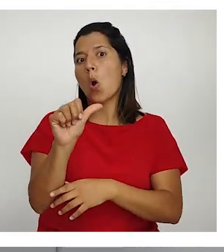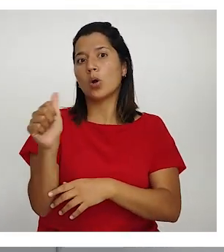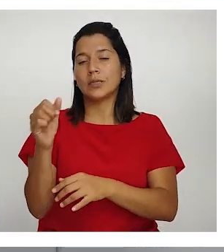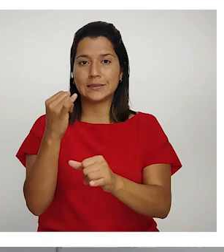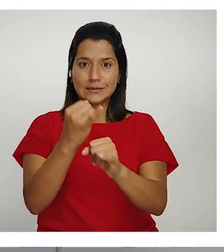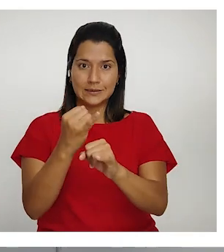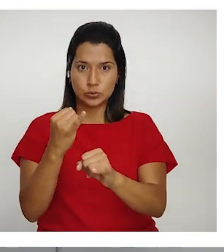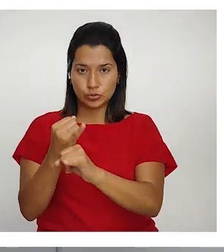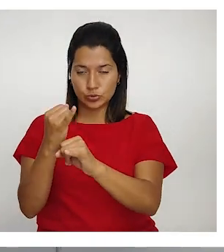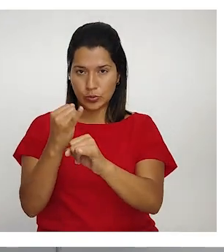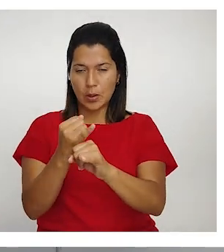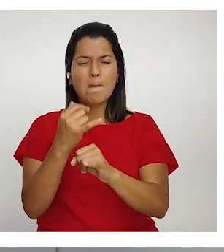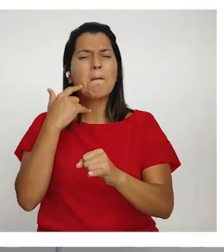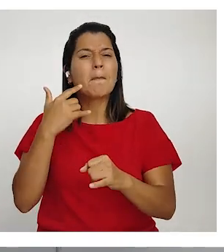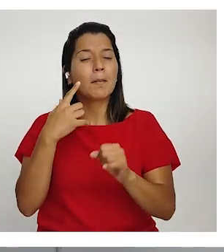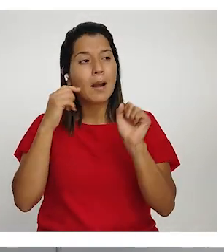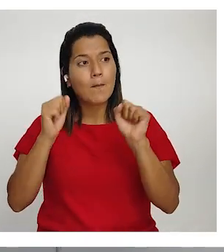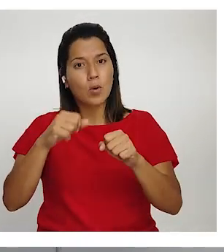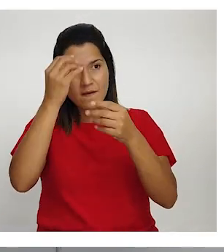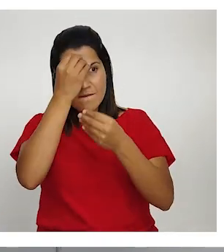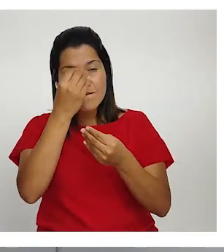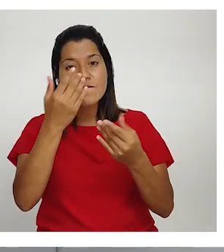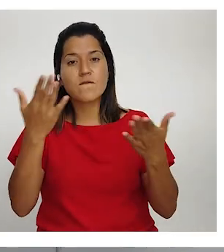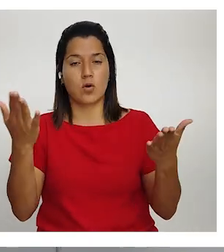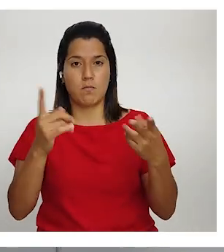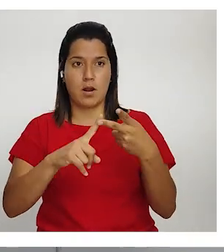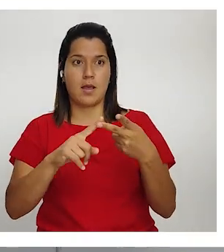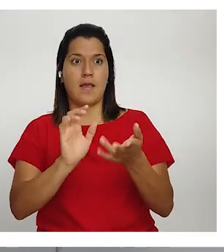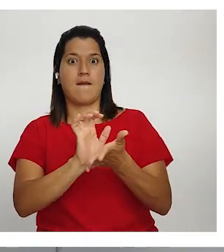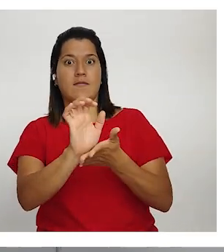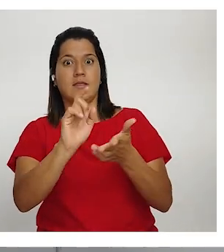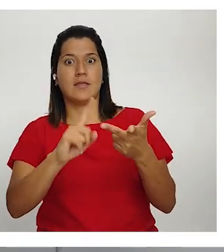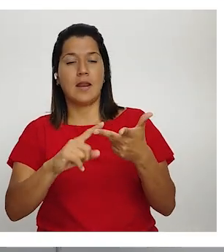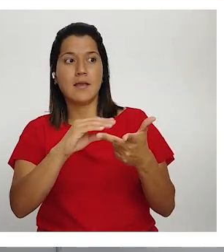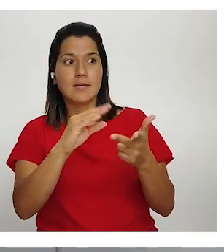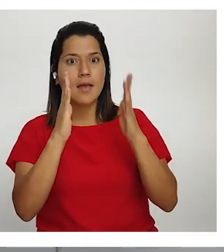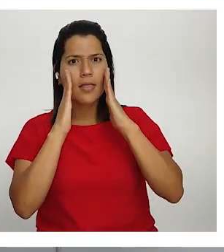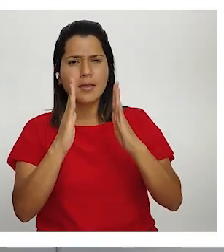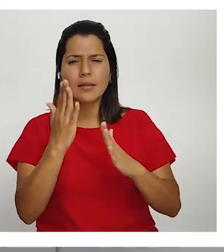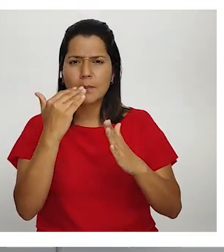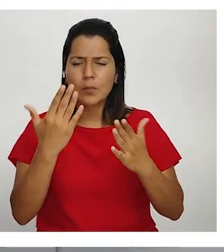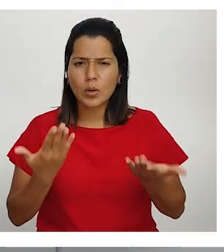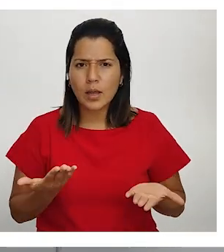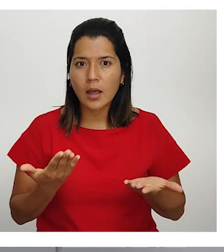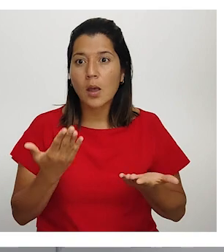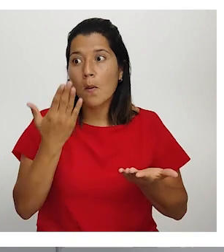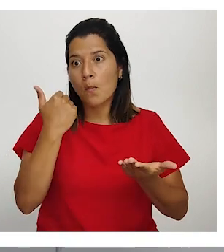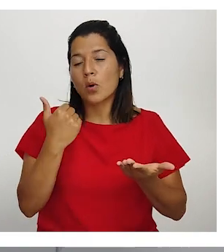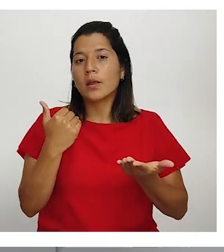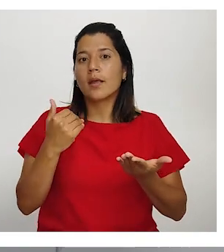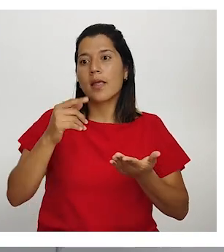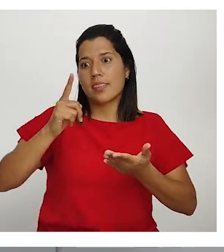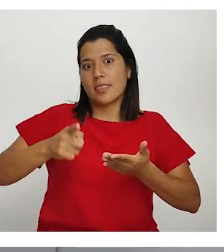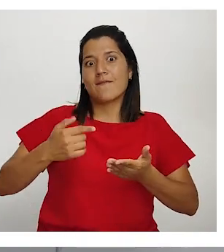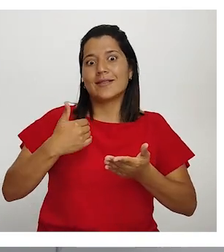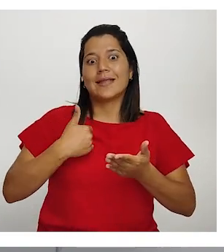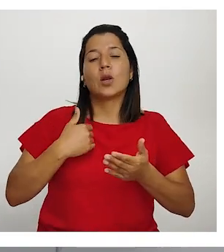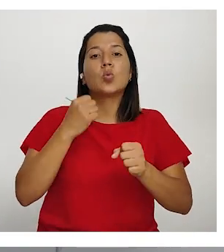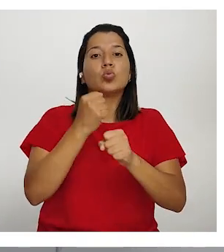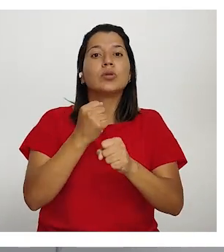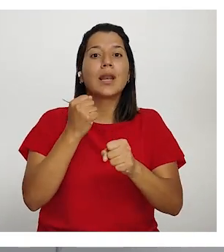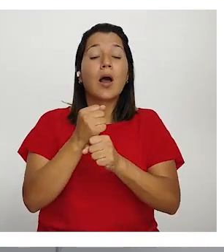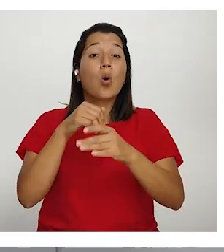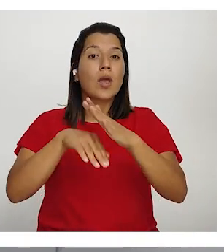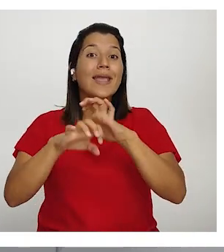instituciones para informar, combatir y tratar, ¿verdad? Porque debe existir una red, una línea de trabajo en conjunto para poder tratar